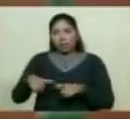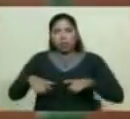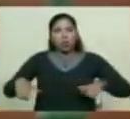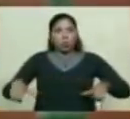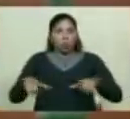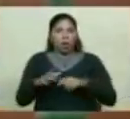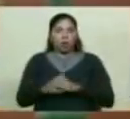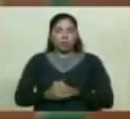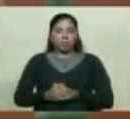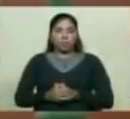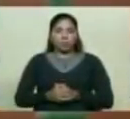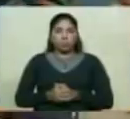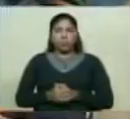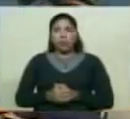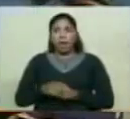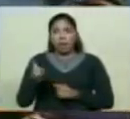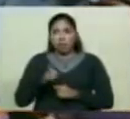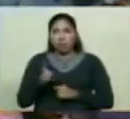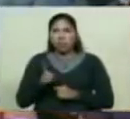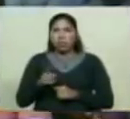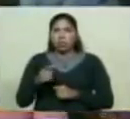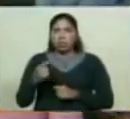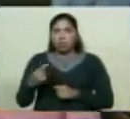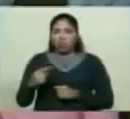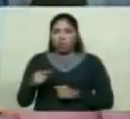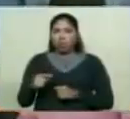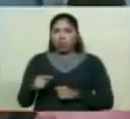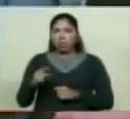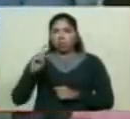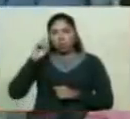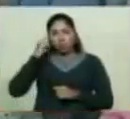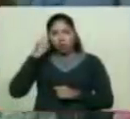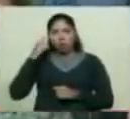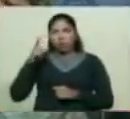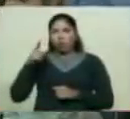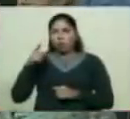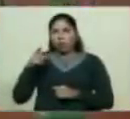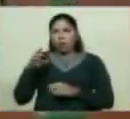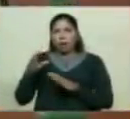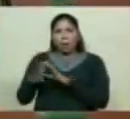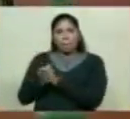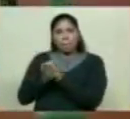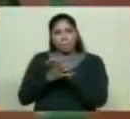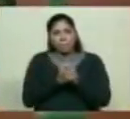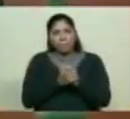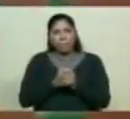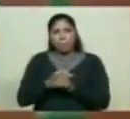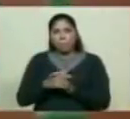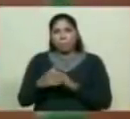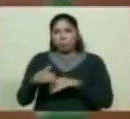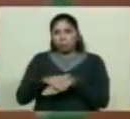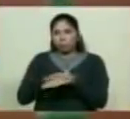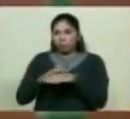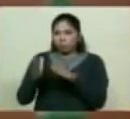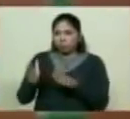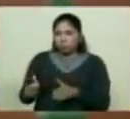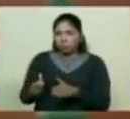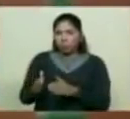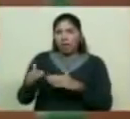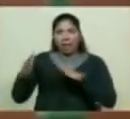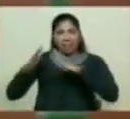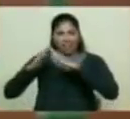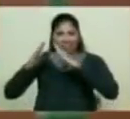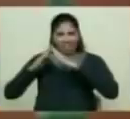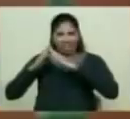tierras allí estuvo estábamos recordando con los compañeros ministros el general padrino la casa prisión